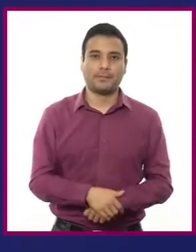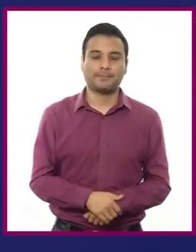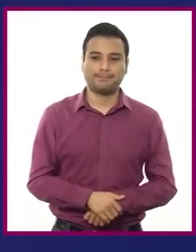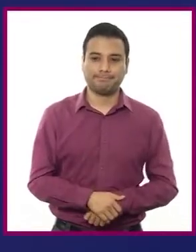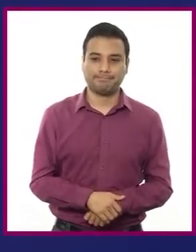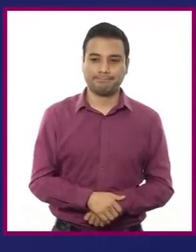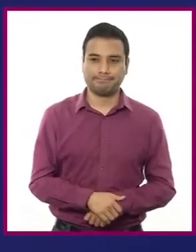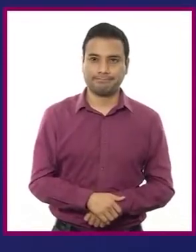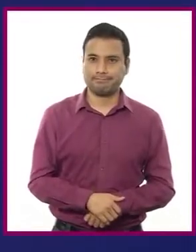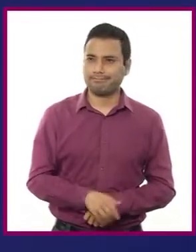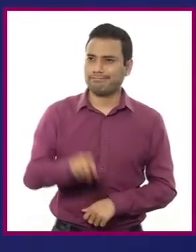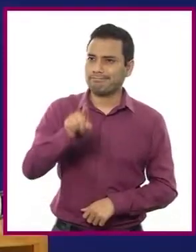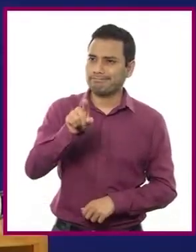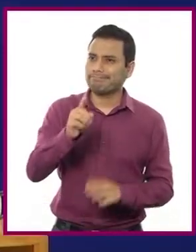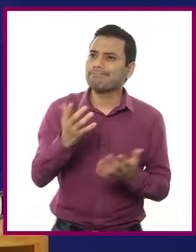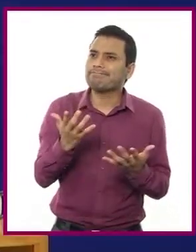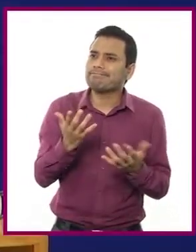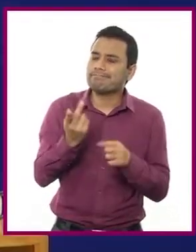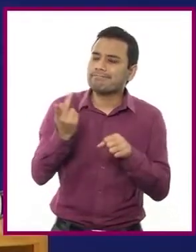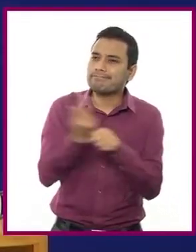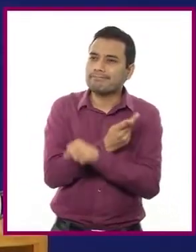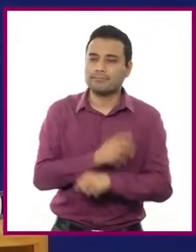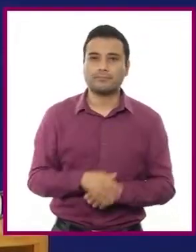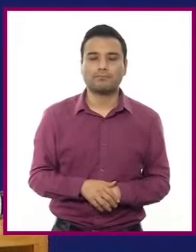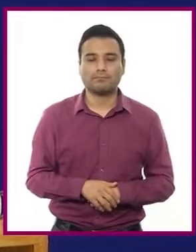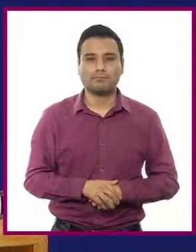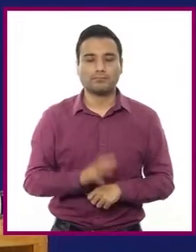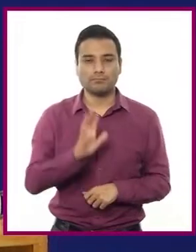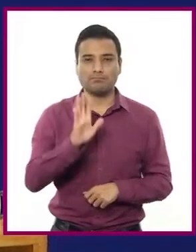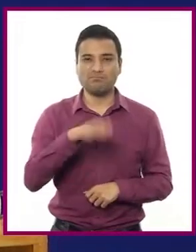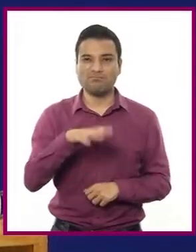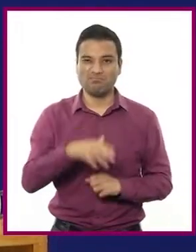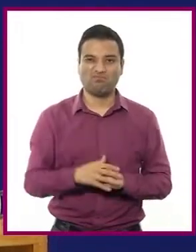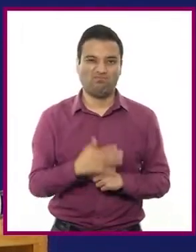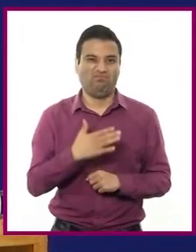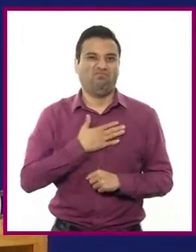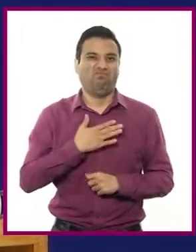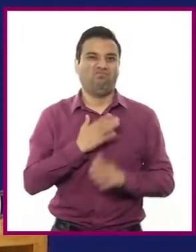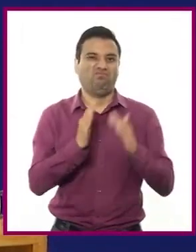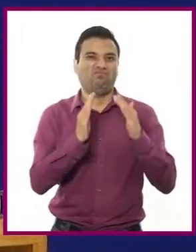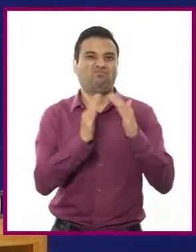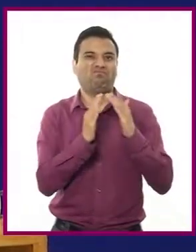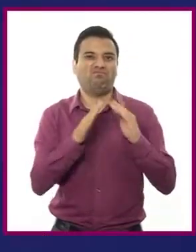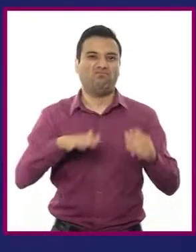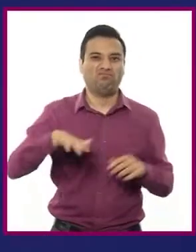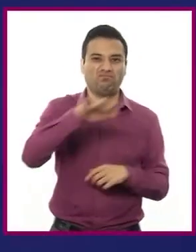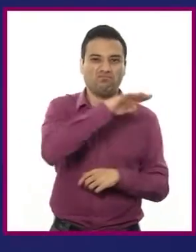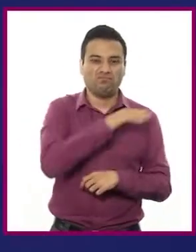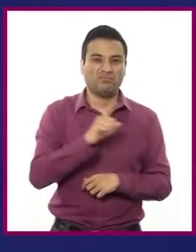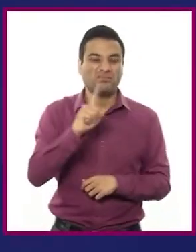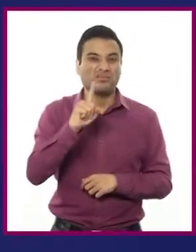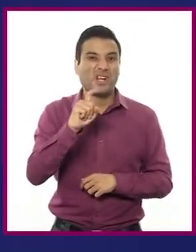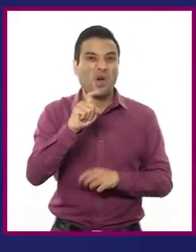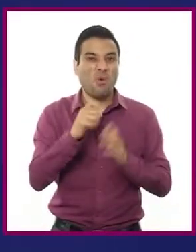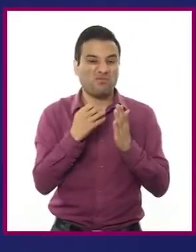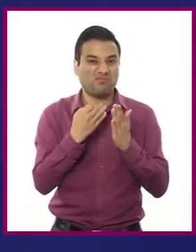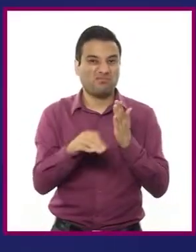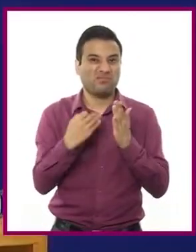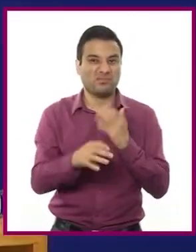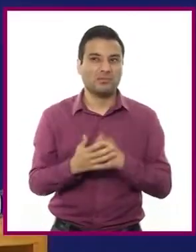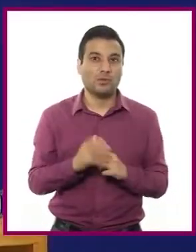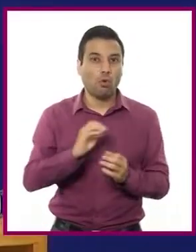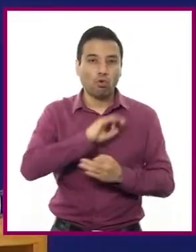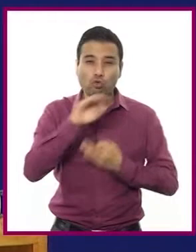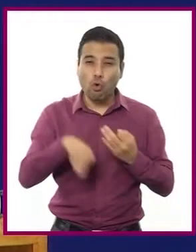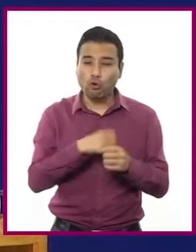¿Qué es lo que tienes, Daniel? Lo que pasa es que en la colonia donde vivo, profesor, hay escasez de agua. Todos estamos